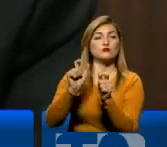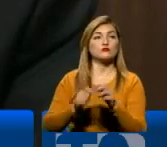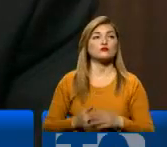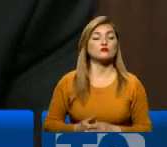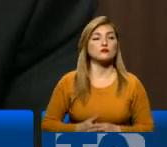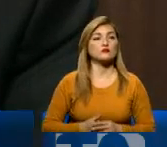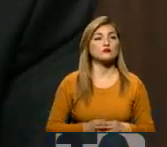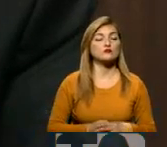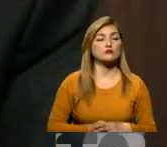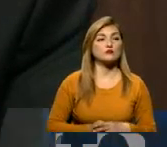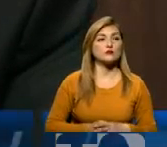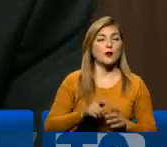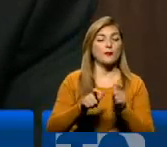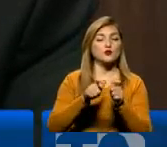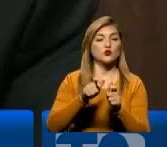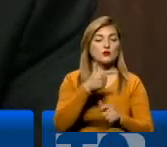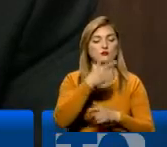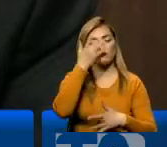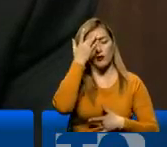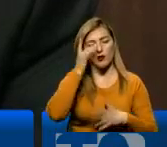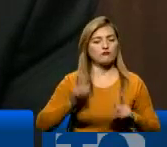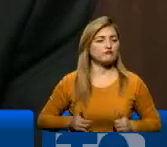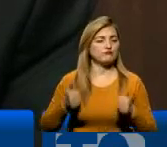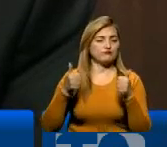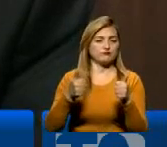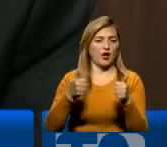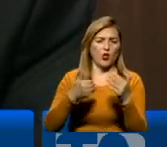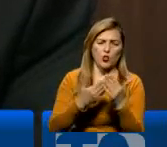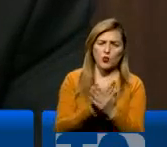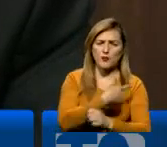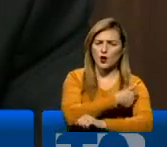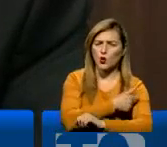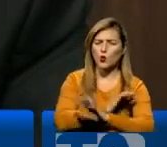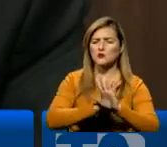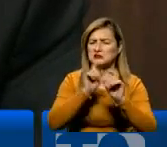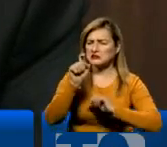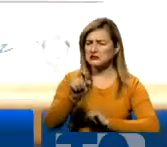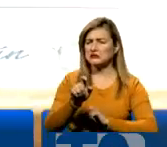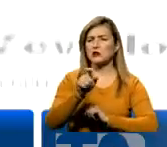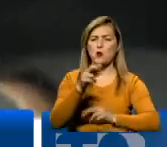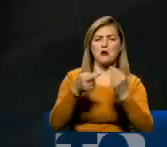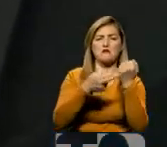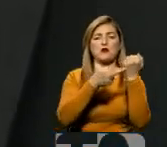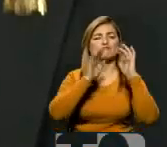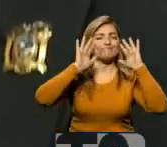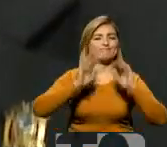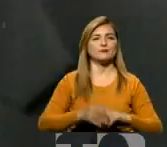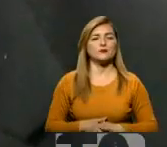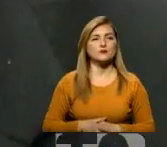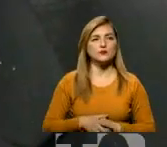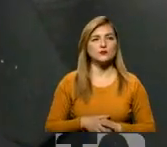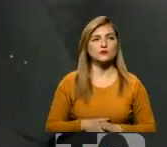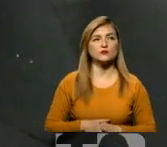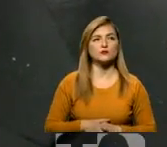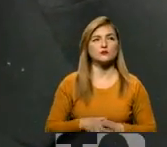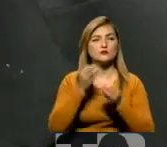No sabemos si es que van a necesitar o no la vacuna o simplemente un refuerzo, no, una dosis o dos dosis, no sabemos. Según el ministro, ya entregaron un